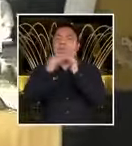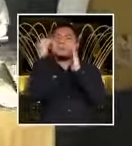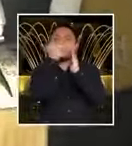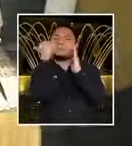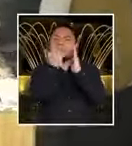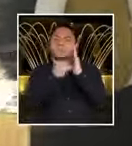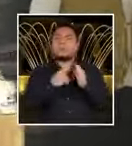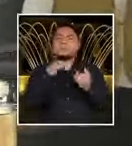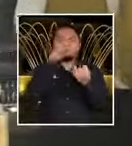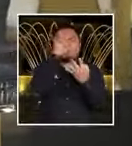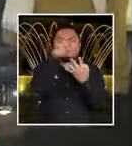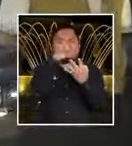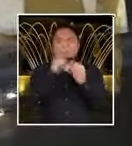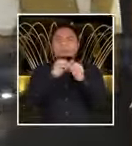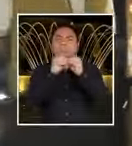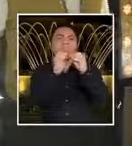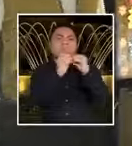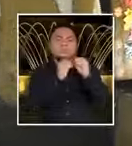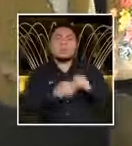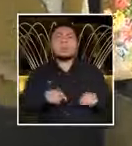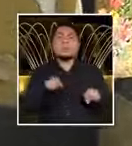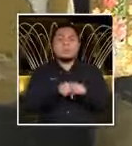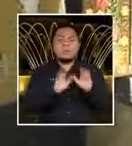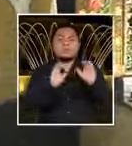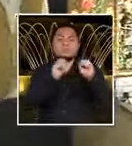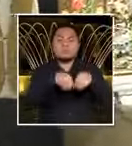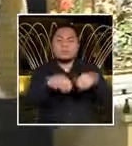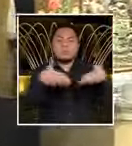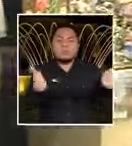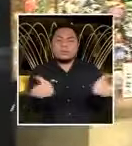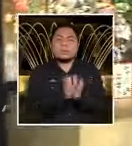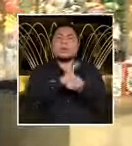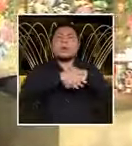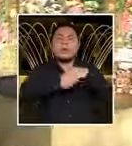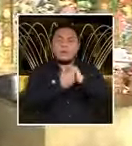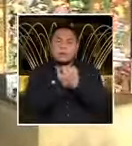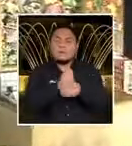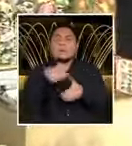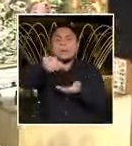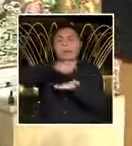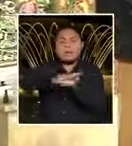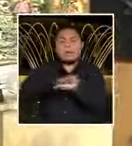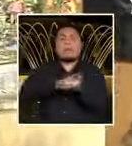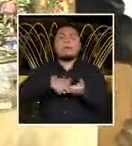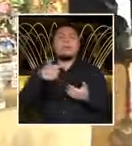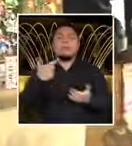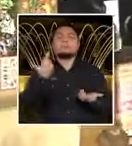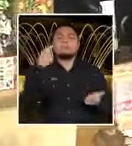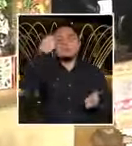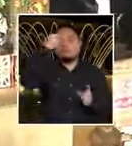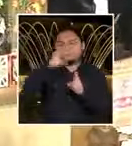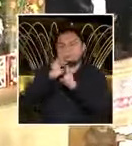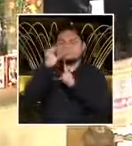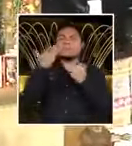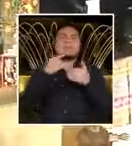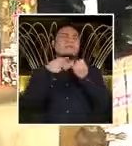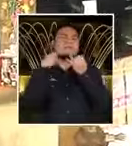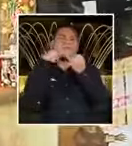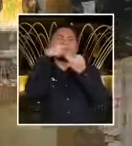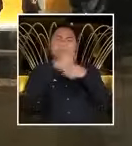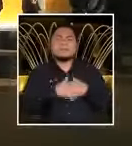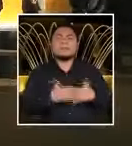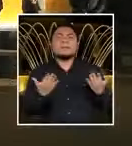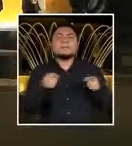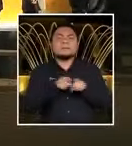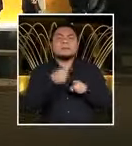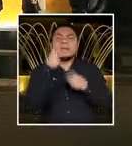protocolos, con servicios bien adecuados, con agua y jabón, con el alcohol gel en todas las rutas. Y le cuento que